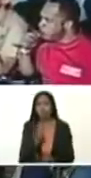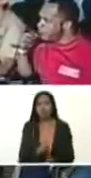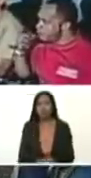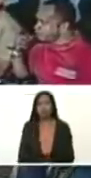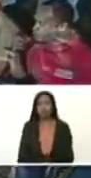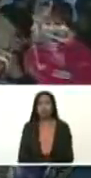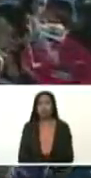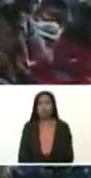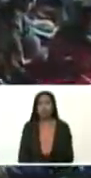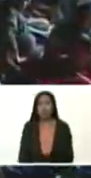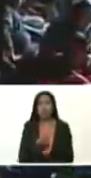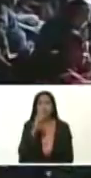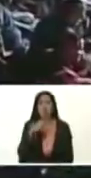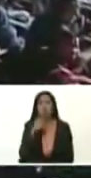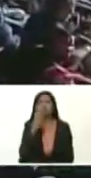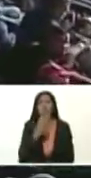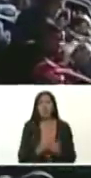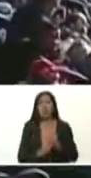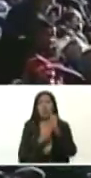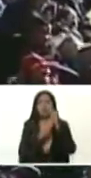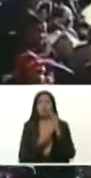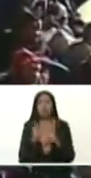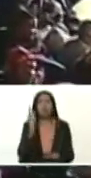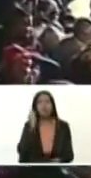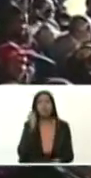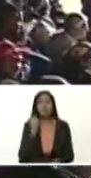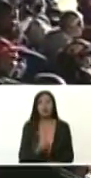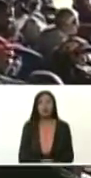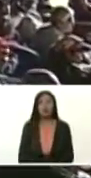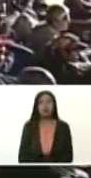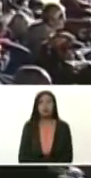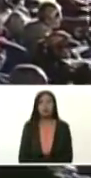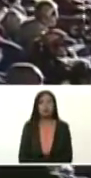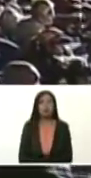a una vocera, una lideresa, una mujer